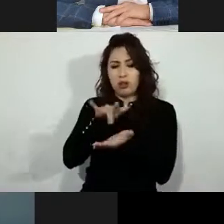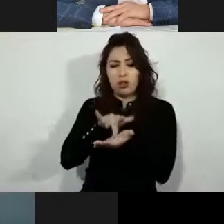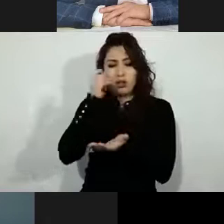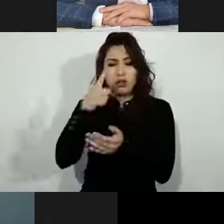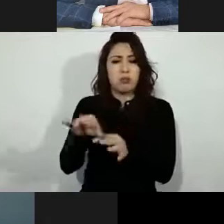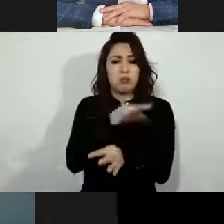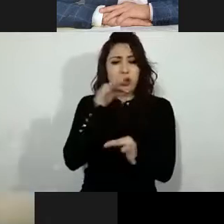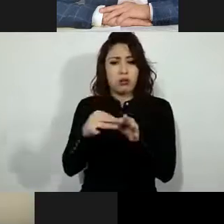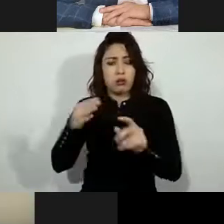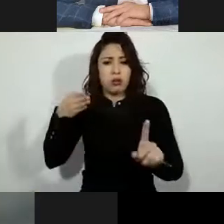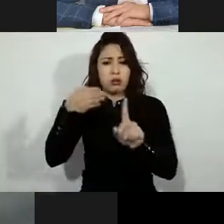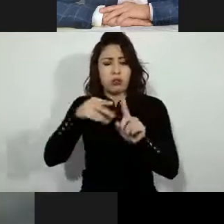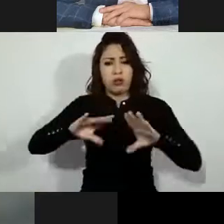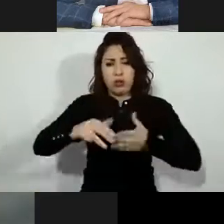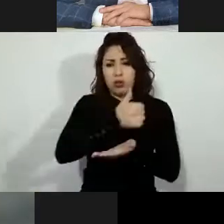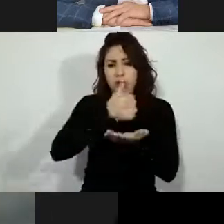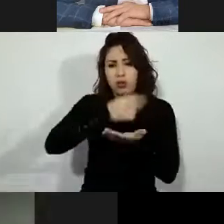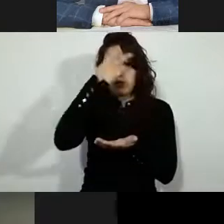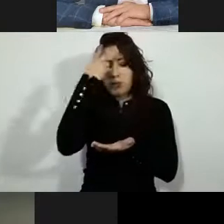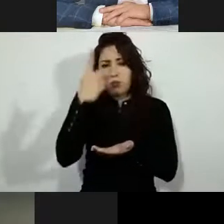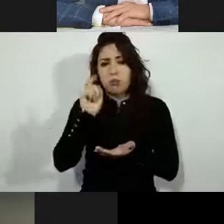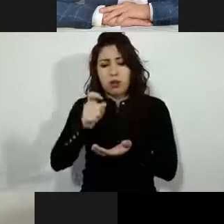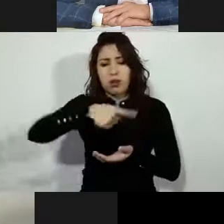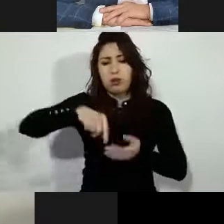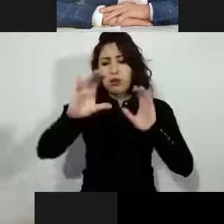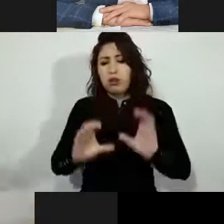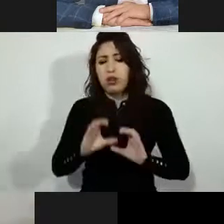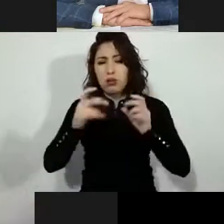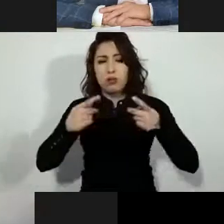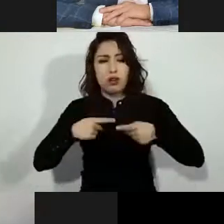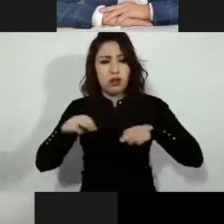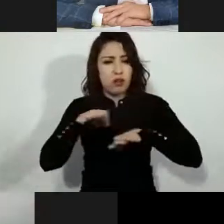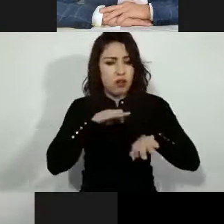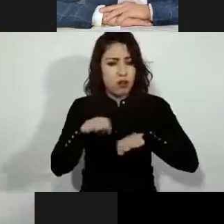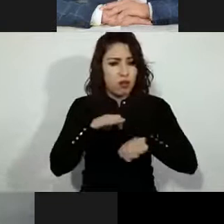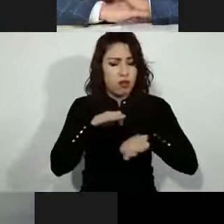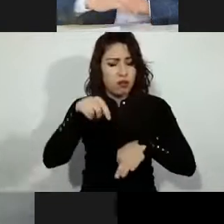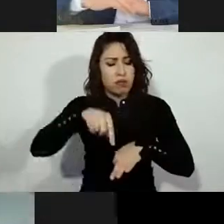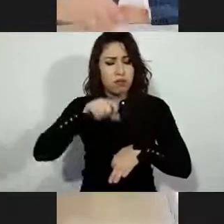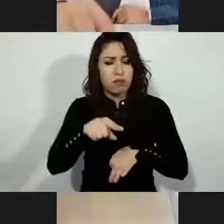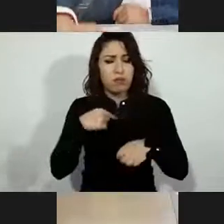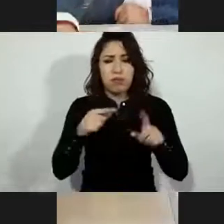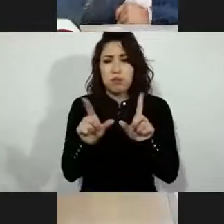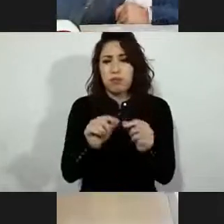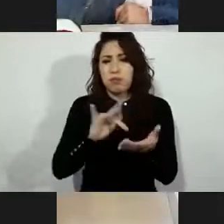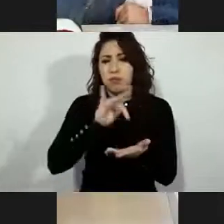con los capitalinos y no solamente los compromisos que se tenga con otro poder. Es cuanto y muchas gracias, señor tesorero.